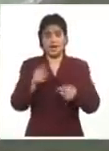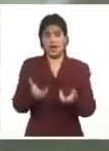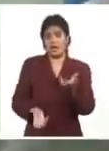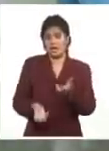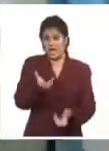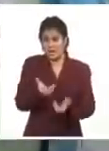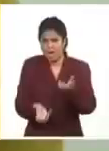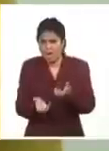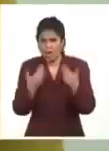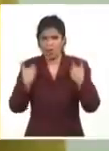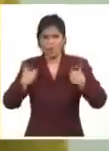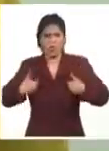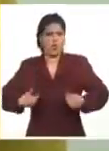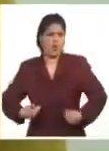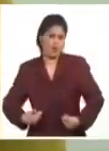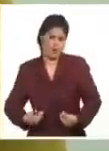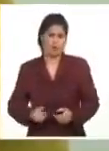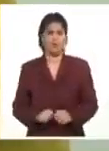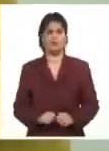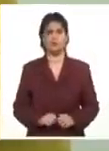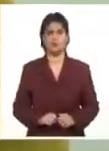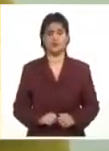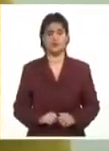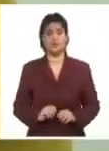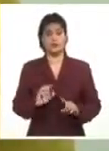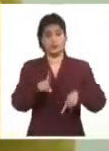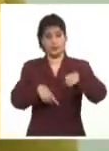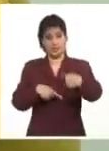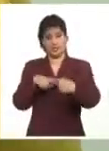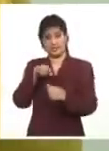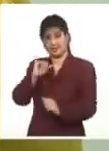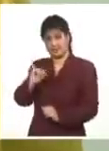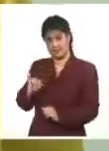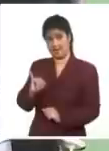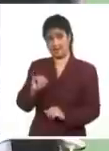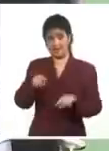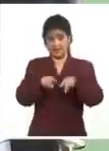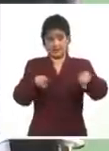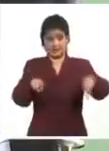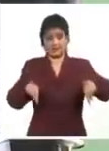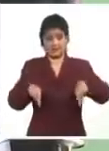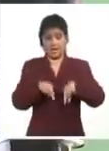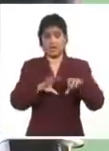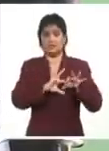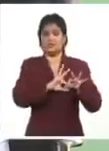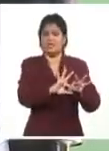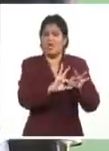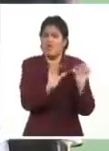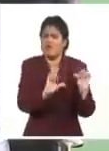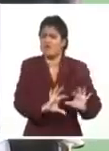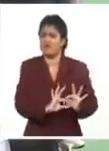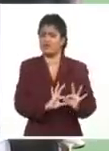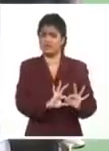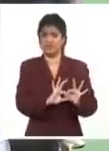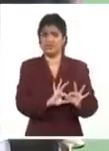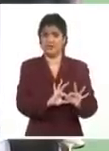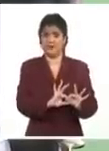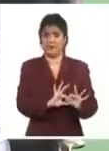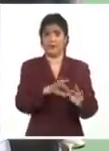moderadas y 6 pacientes se encuentran en la sala de terapia intensiva. En la sala de terapia intensiva nosotros